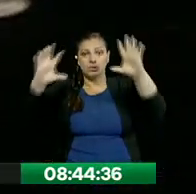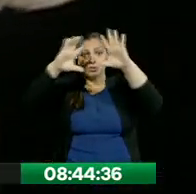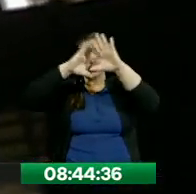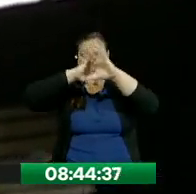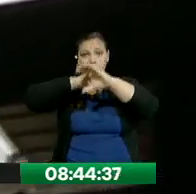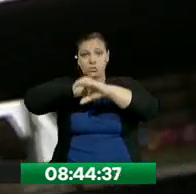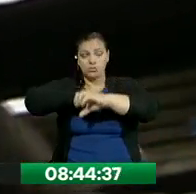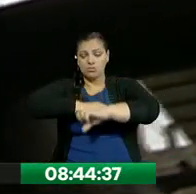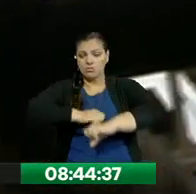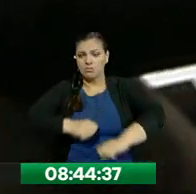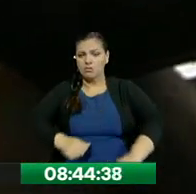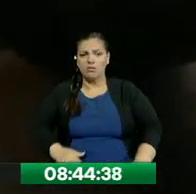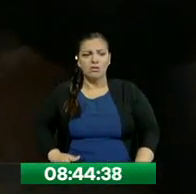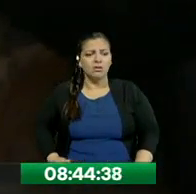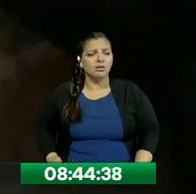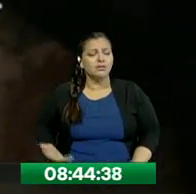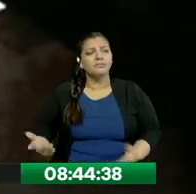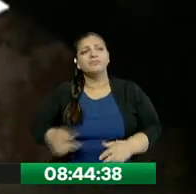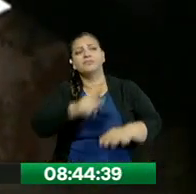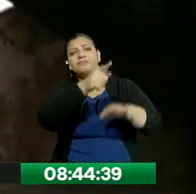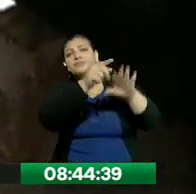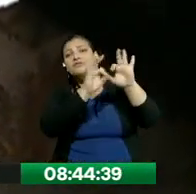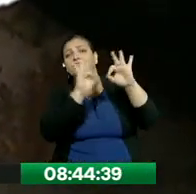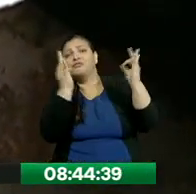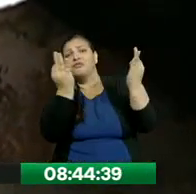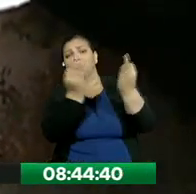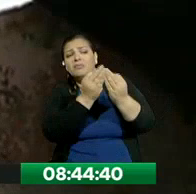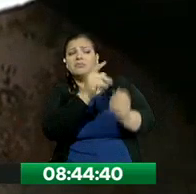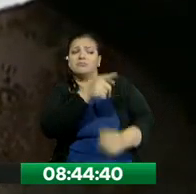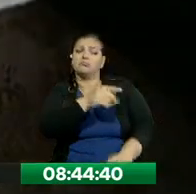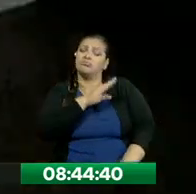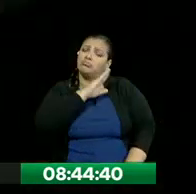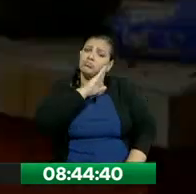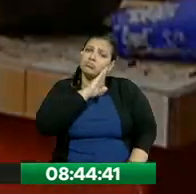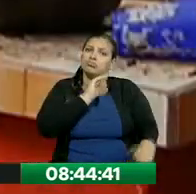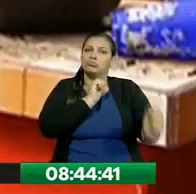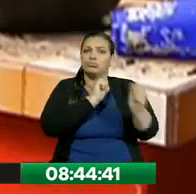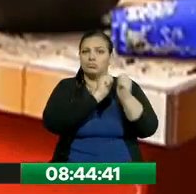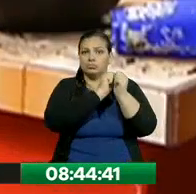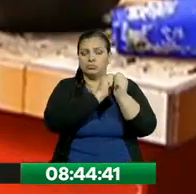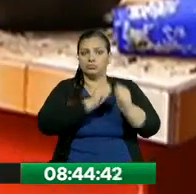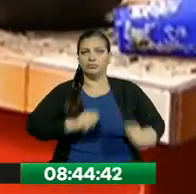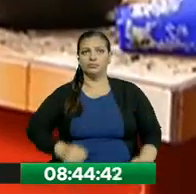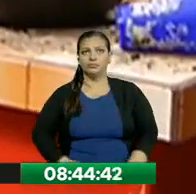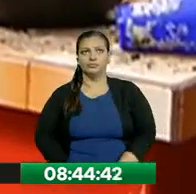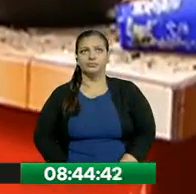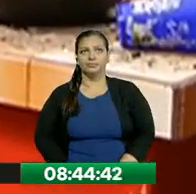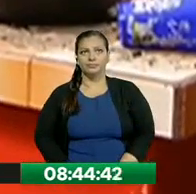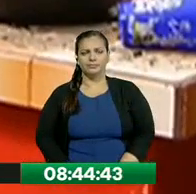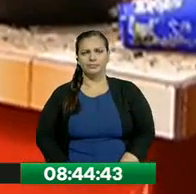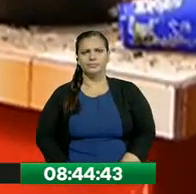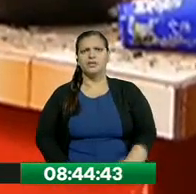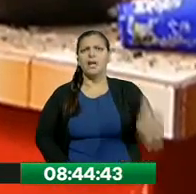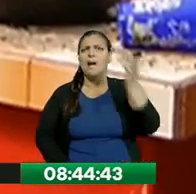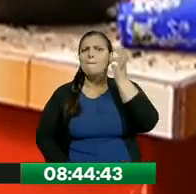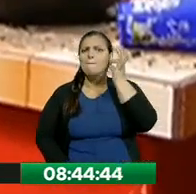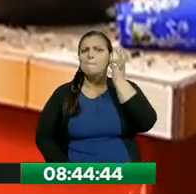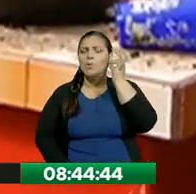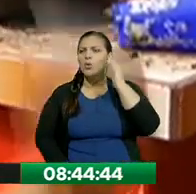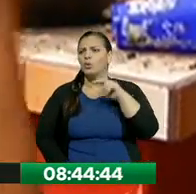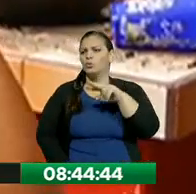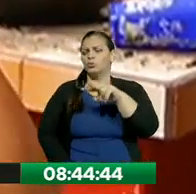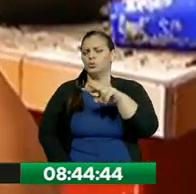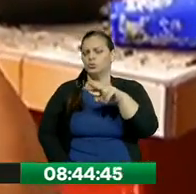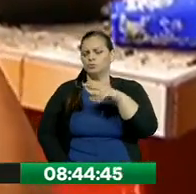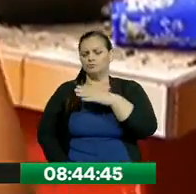acudir a casa de familiares que le brinden un espacio donde cobijarse. Eso no es así, esta mujer no tuvo piedad, no tuvo